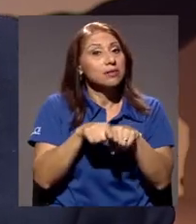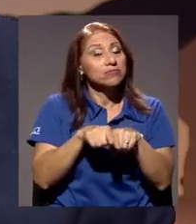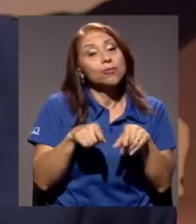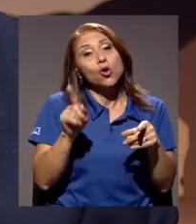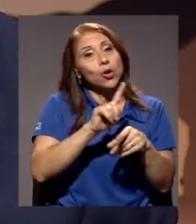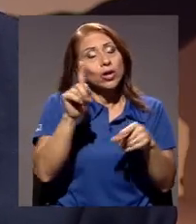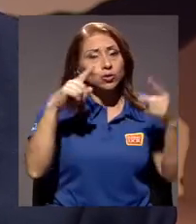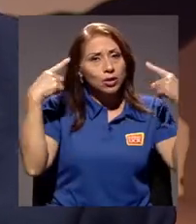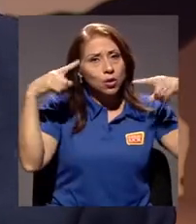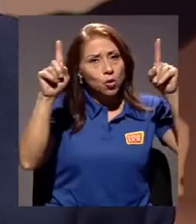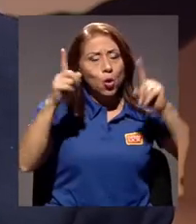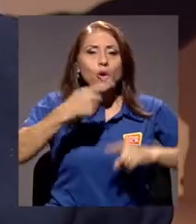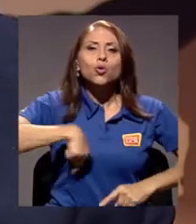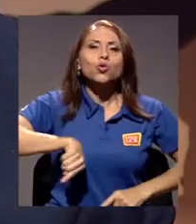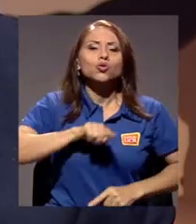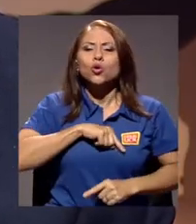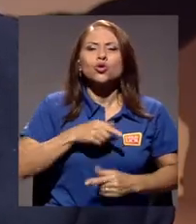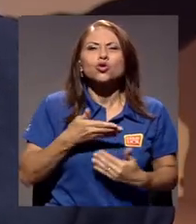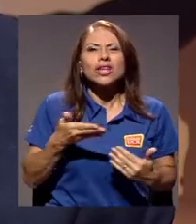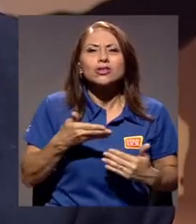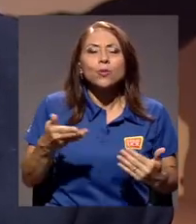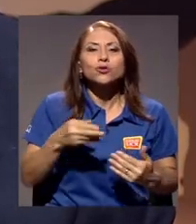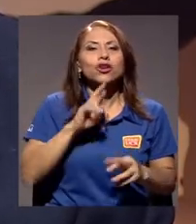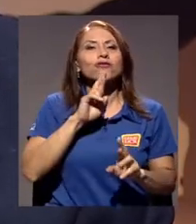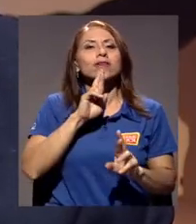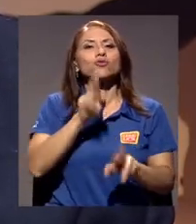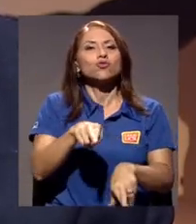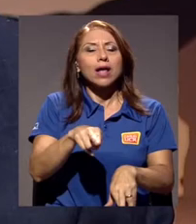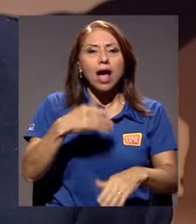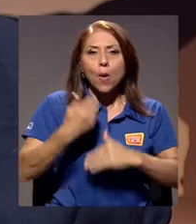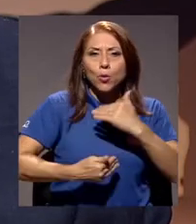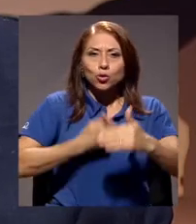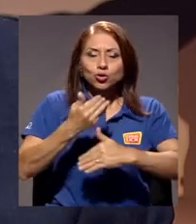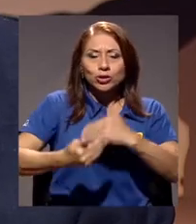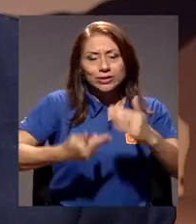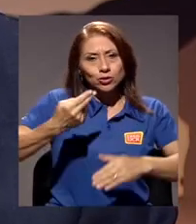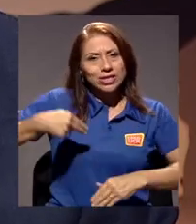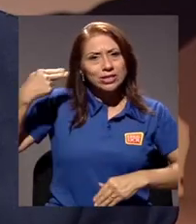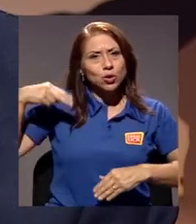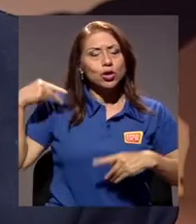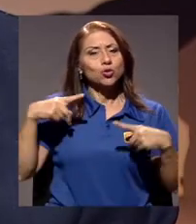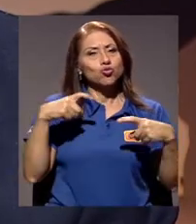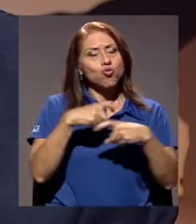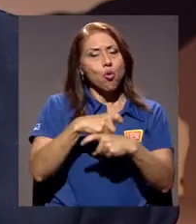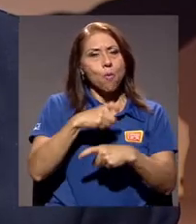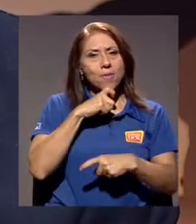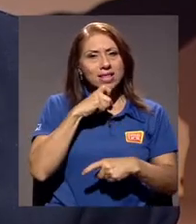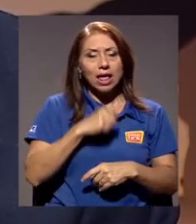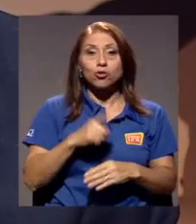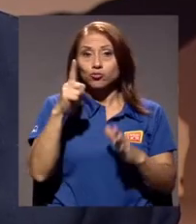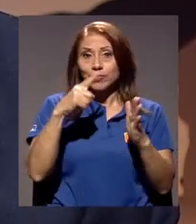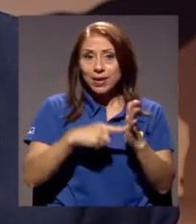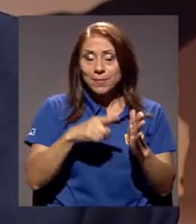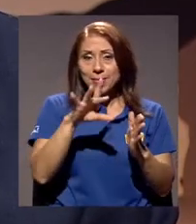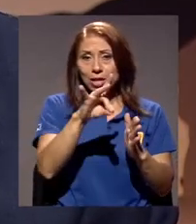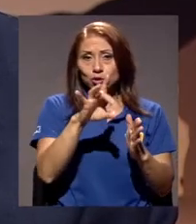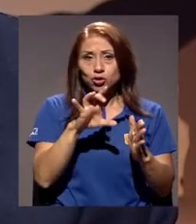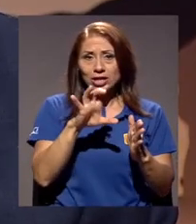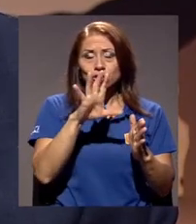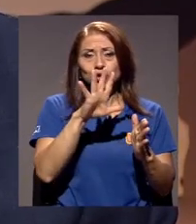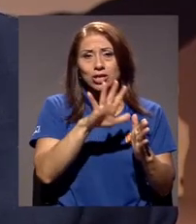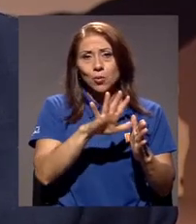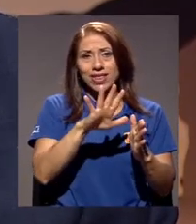no se logró somos el resultado de procesos históricos complicados en 1857